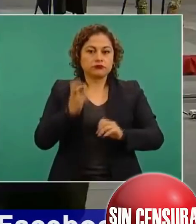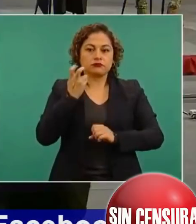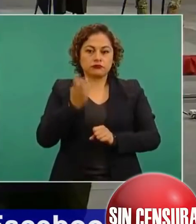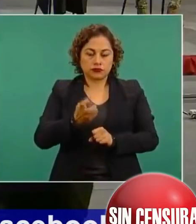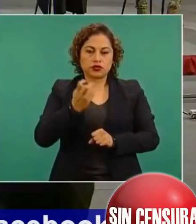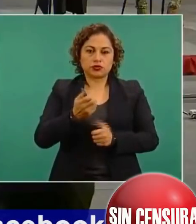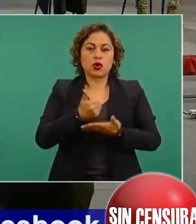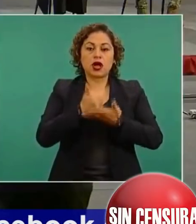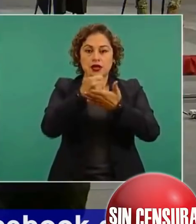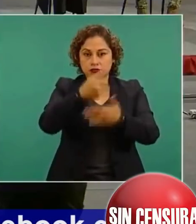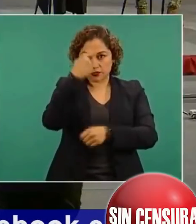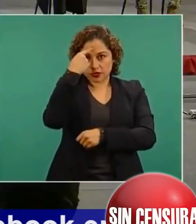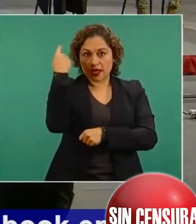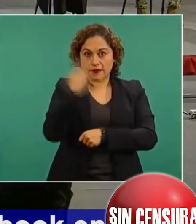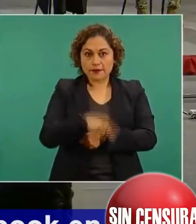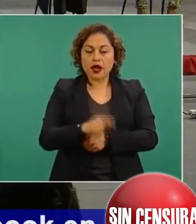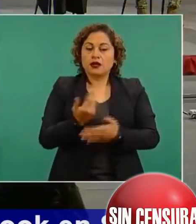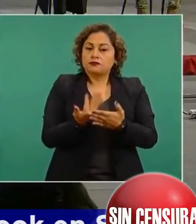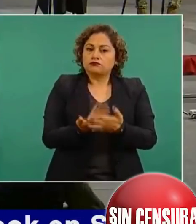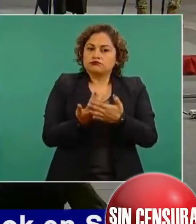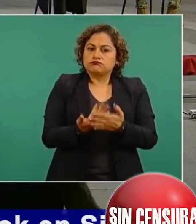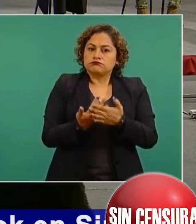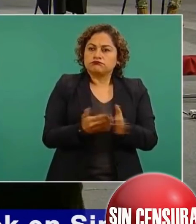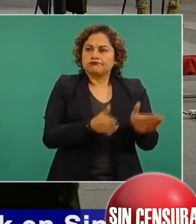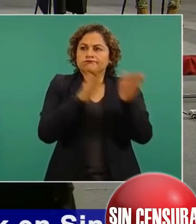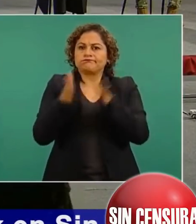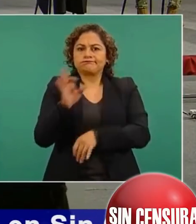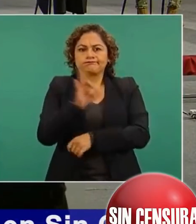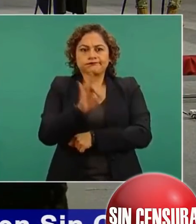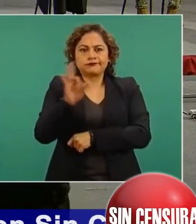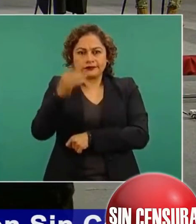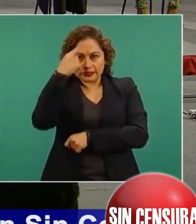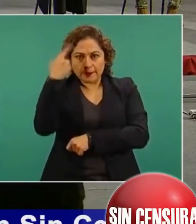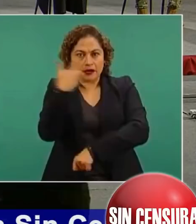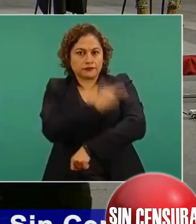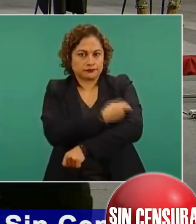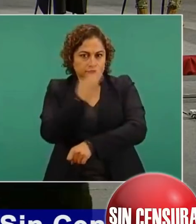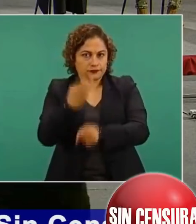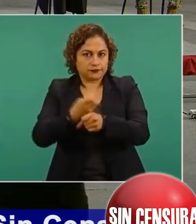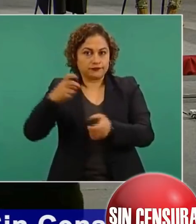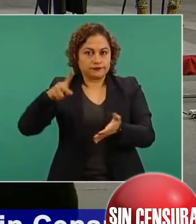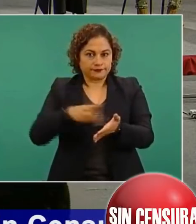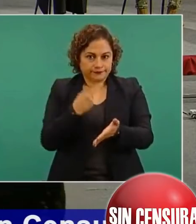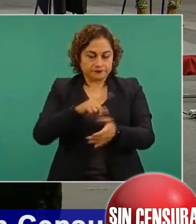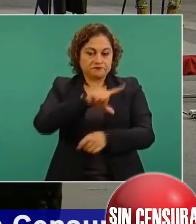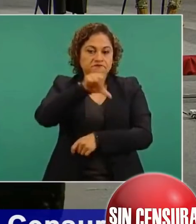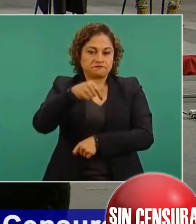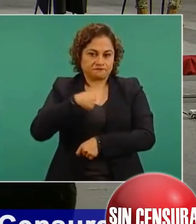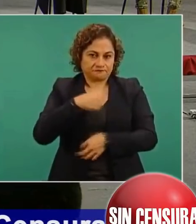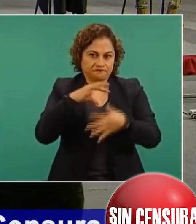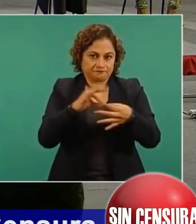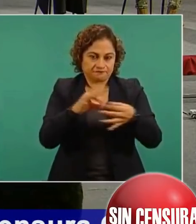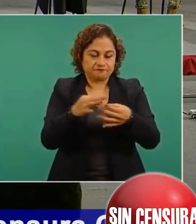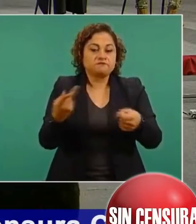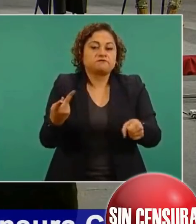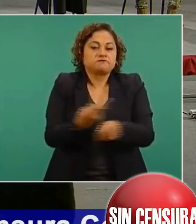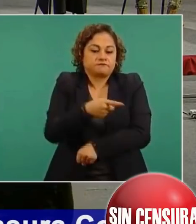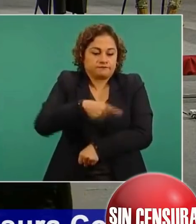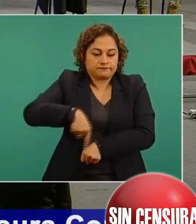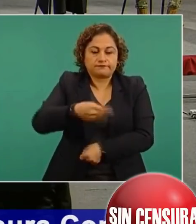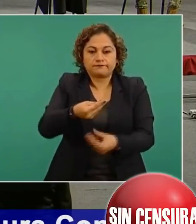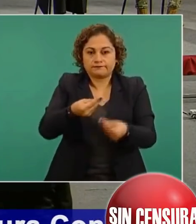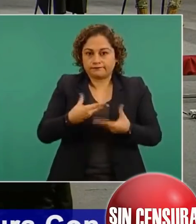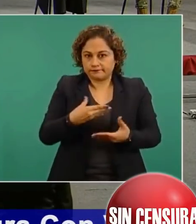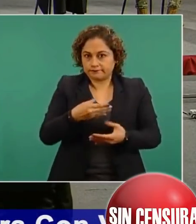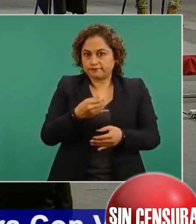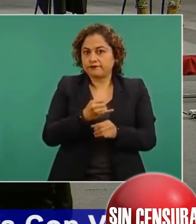segundas aplicaciones. Ya veremos qué ocurre y lo comentaremos. La siguiente y penúltima es cuántas entidades